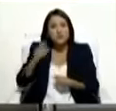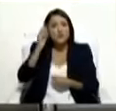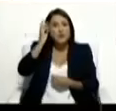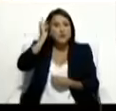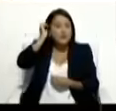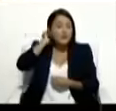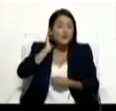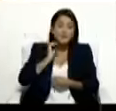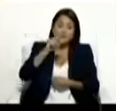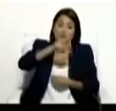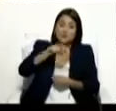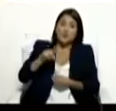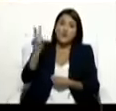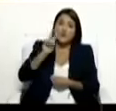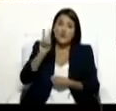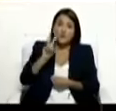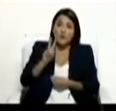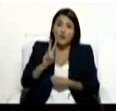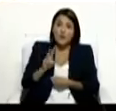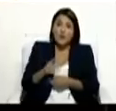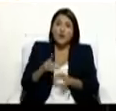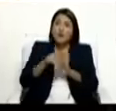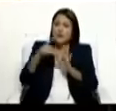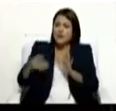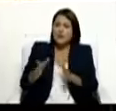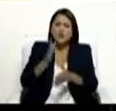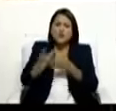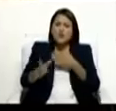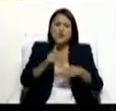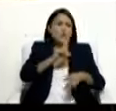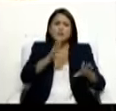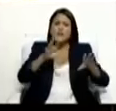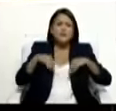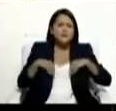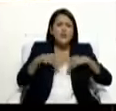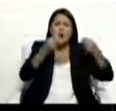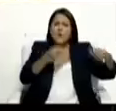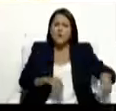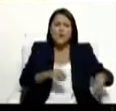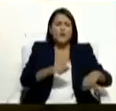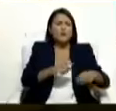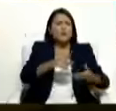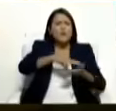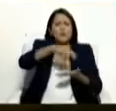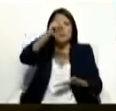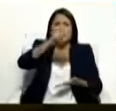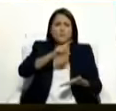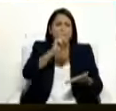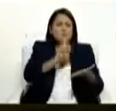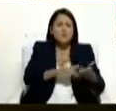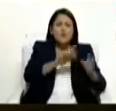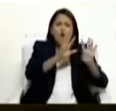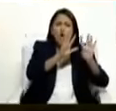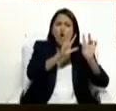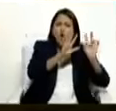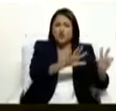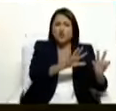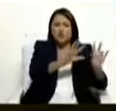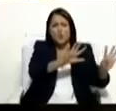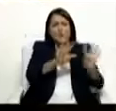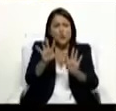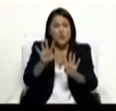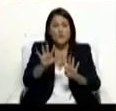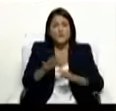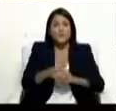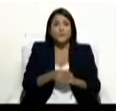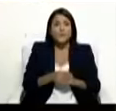los venezolanos de rechazar el laudo fraudulento de 1899. El derecho que tenemos los venezolanos de